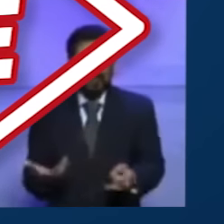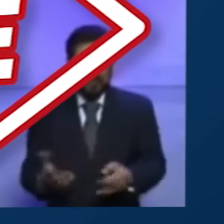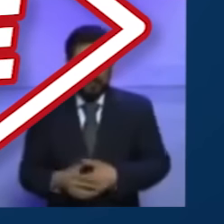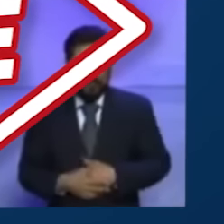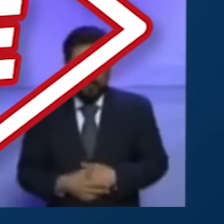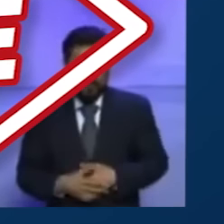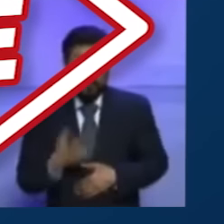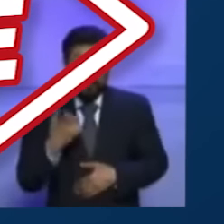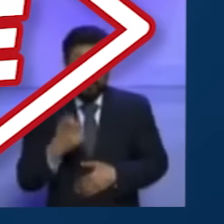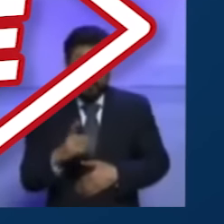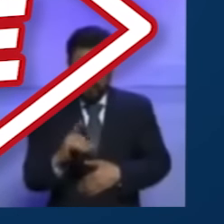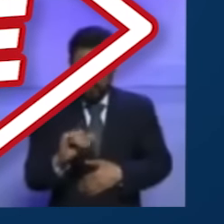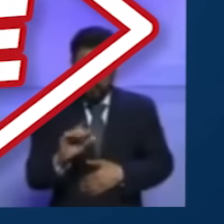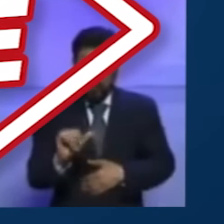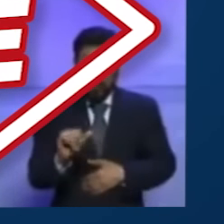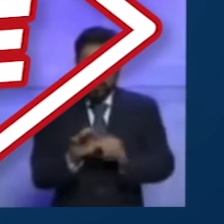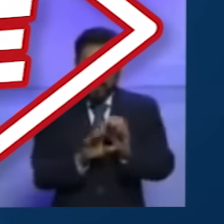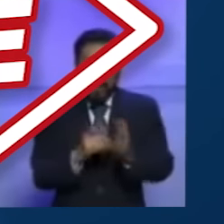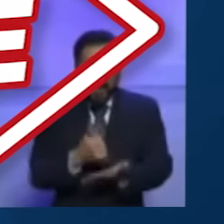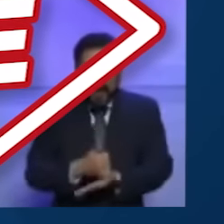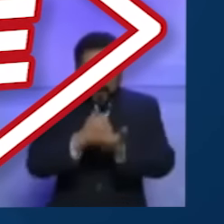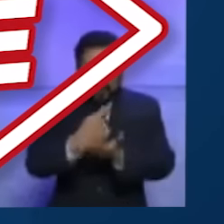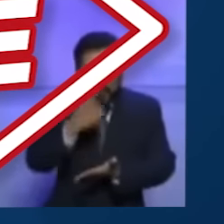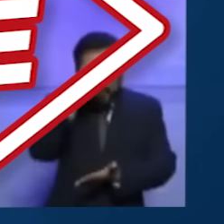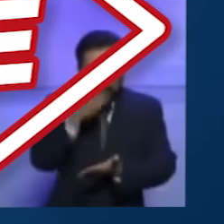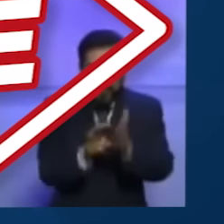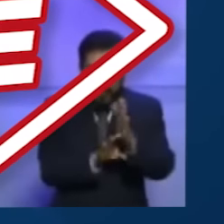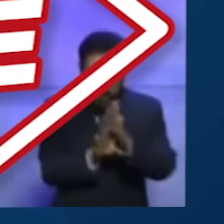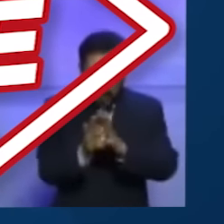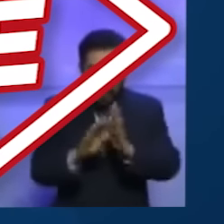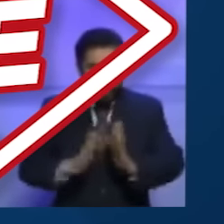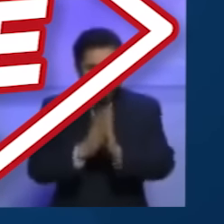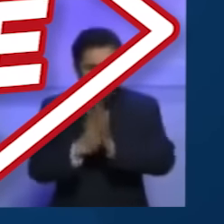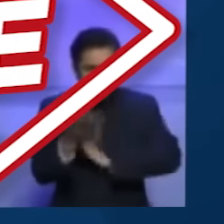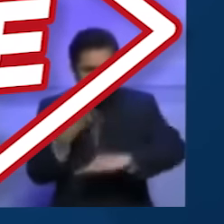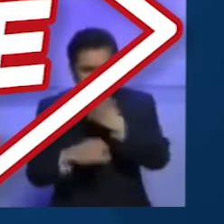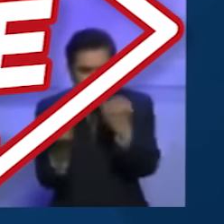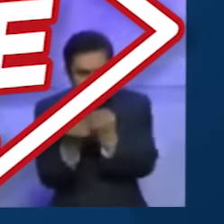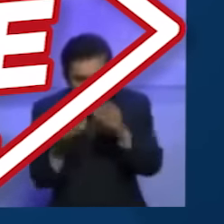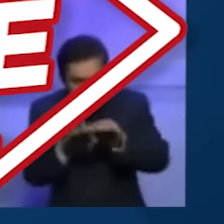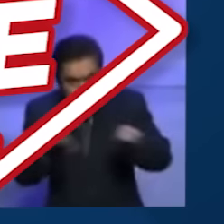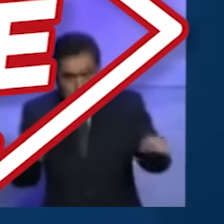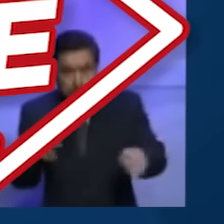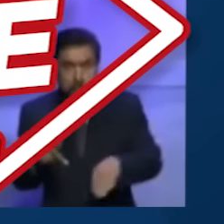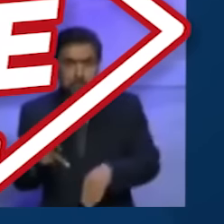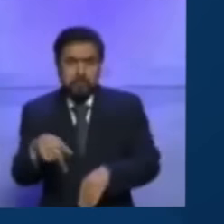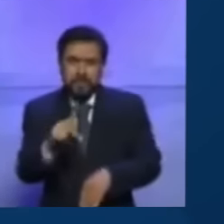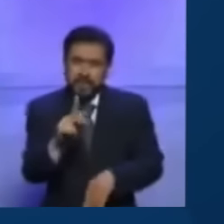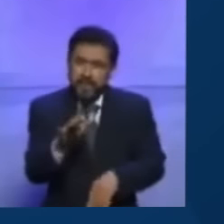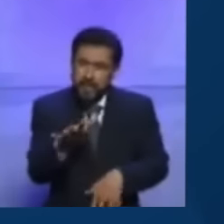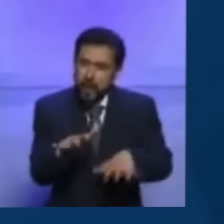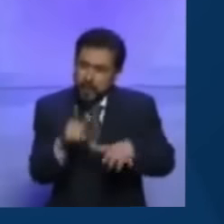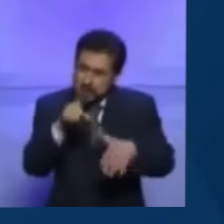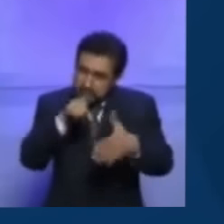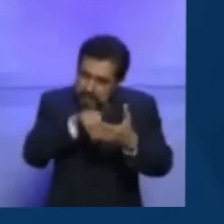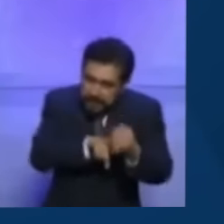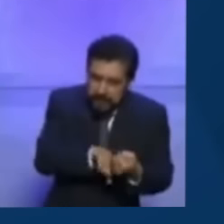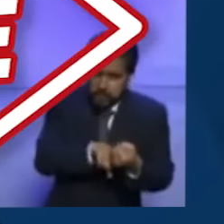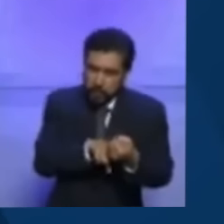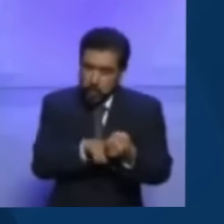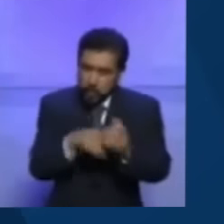democracias y les permite alcanzar conquistas sociales importantes pero sus formas pueden poner en riesgo